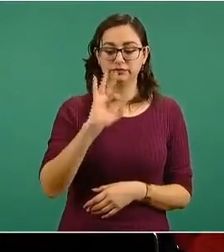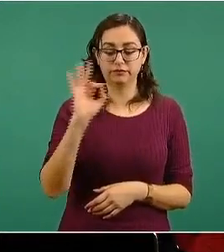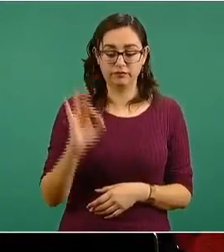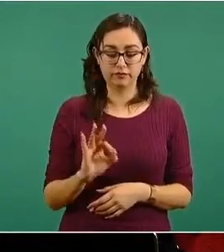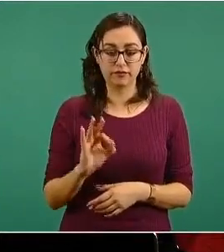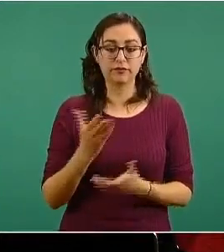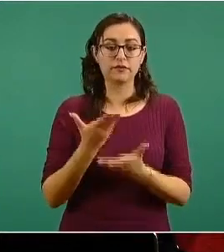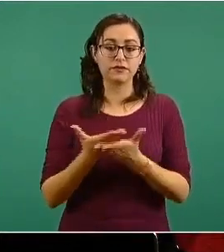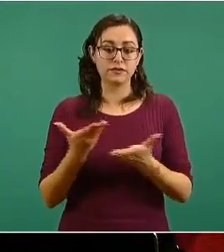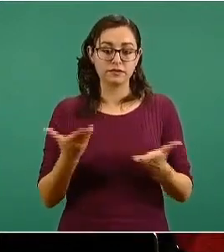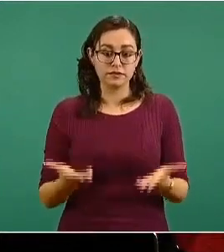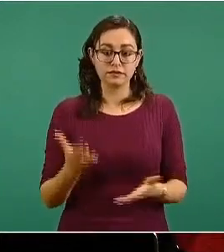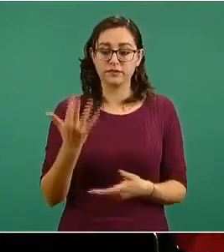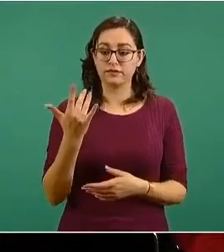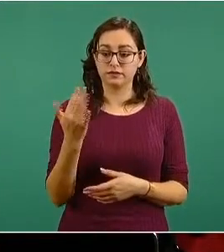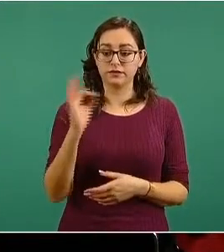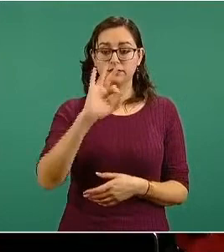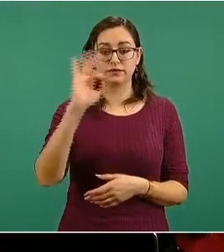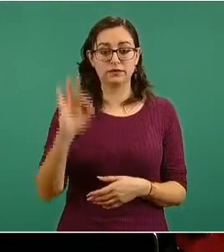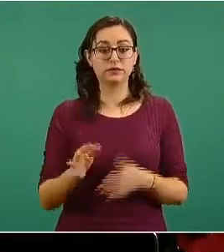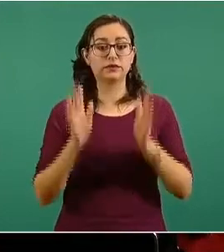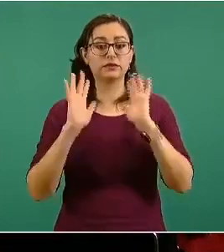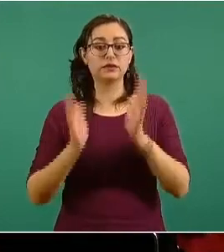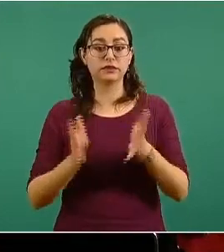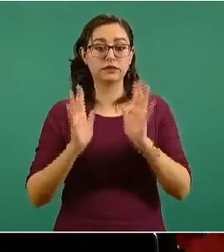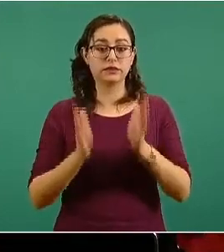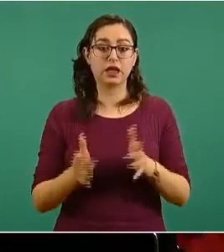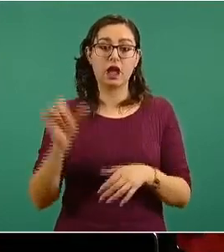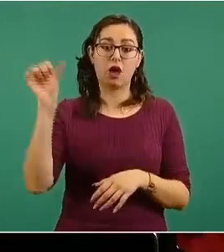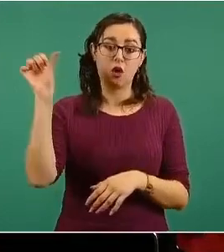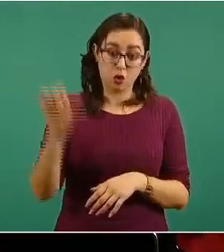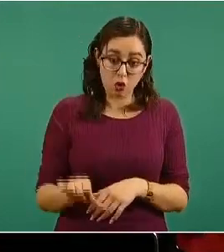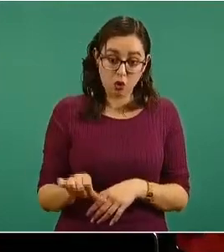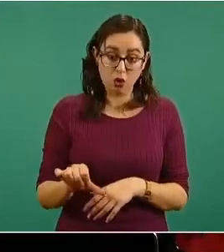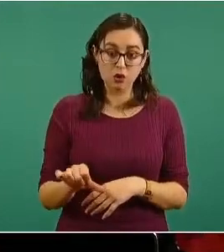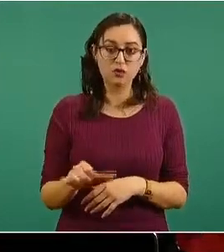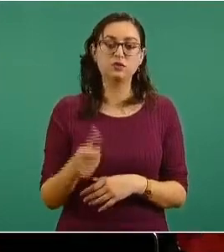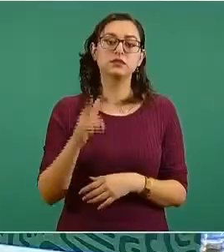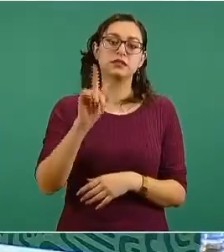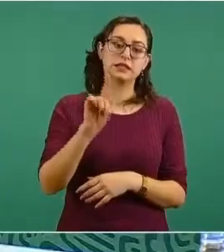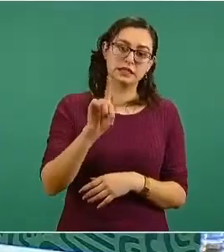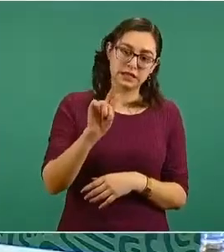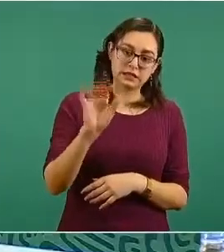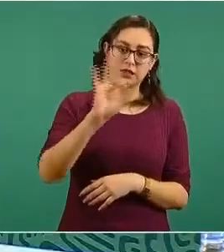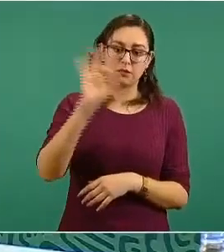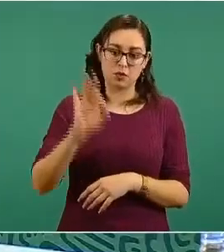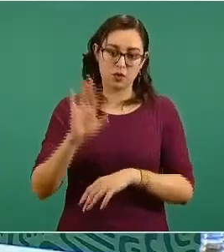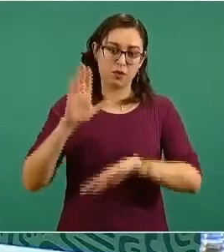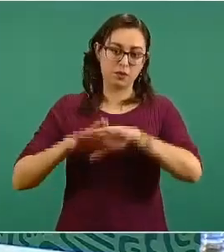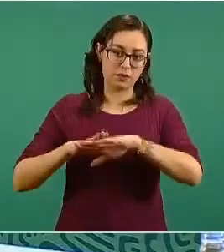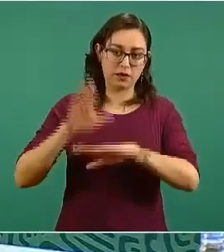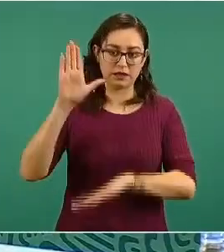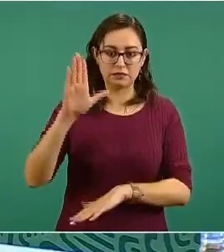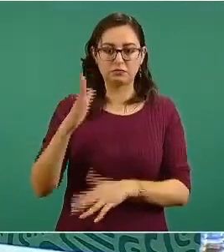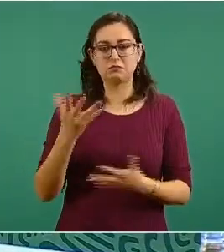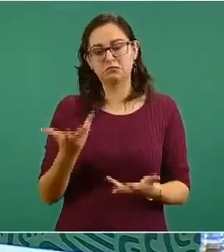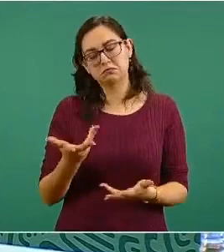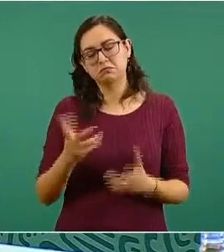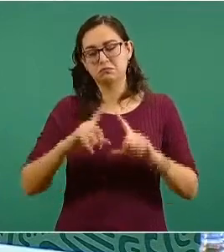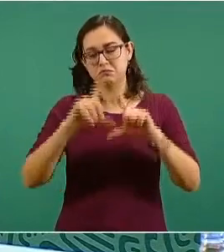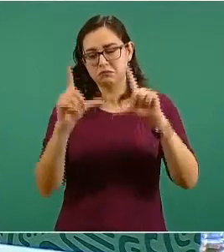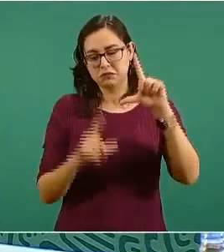un promedio de 50%, y hoy tenemos promedios por arriba del 70%, está alrededor de